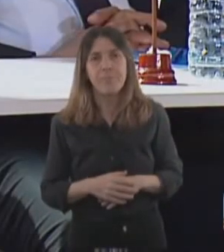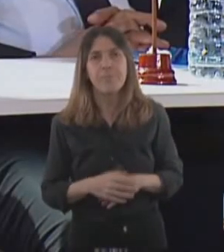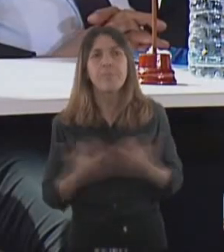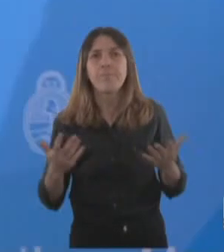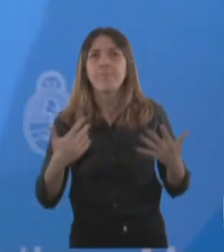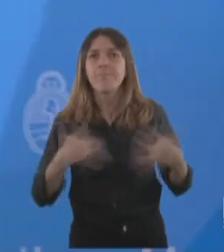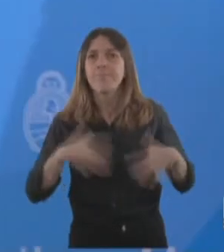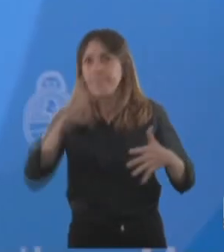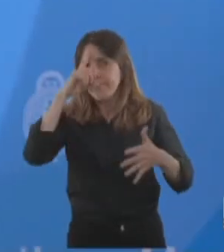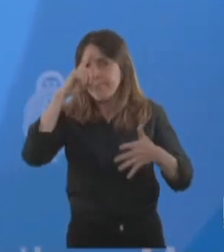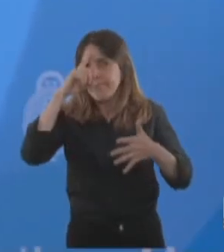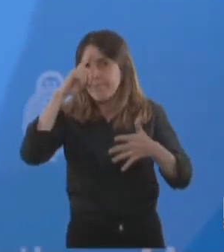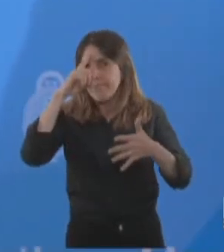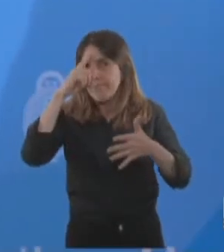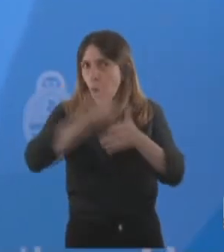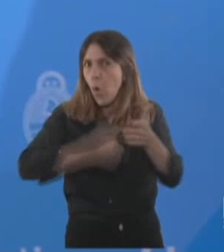un desafío importante.